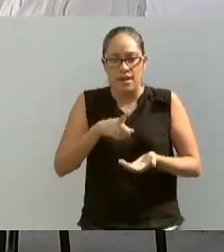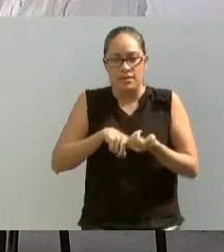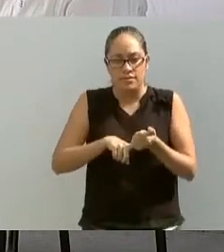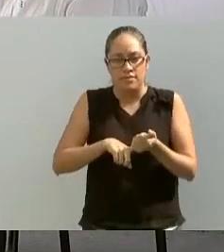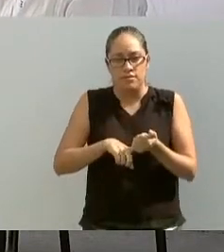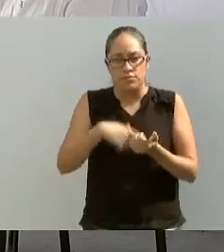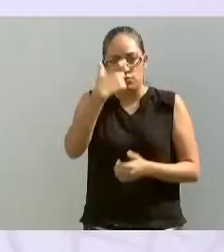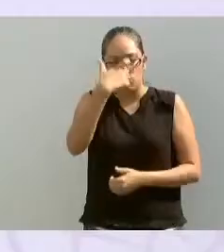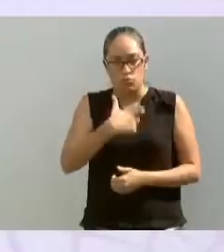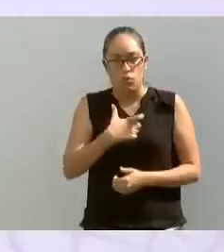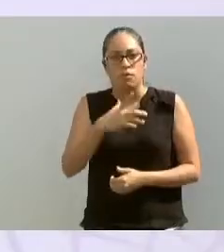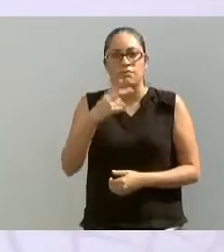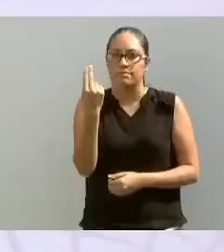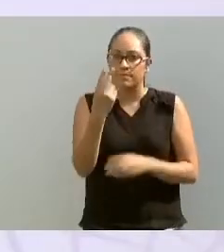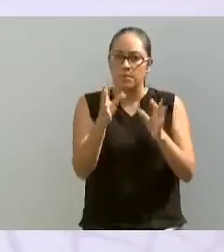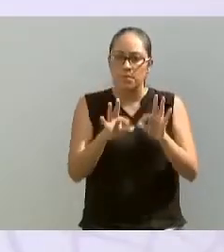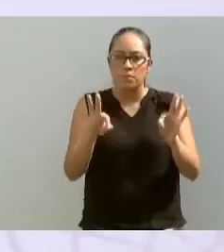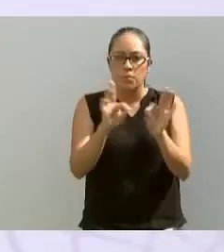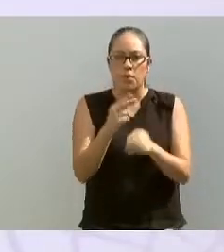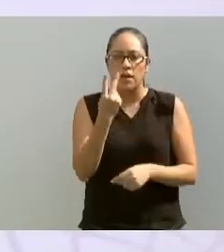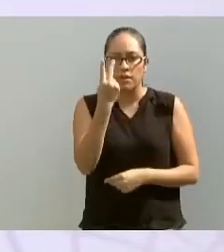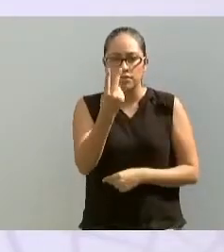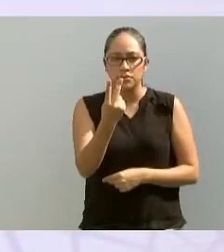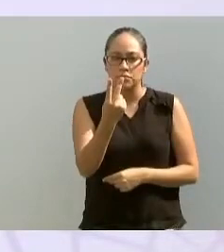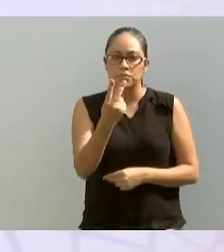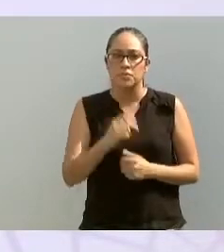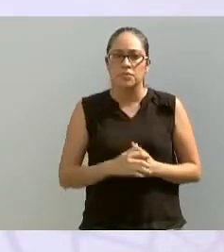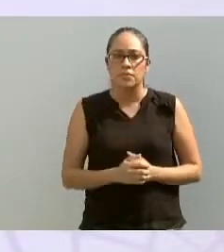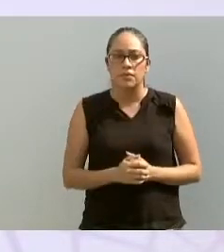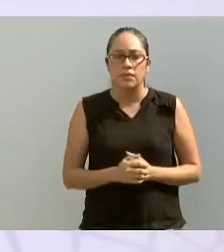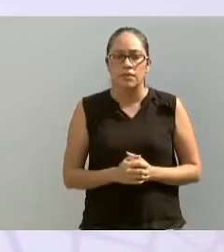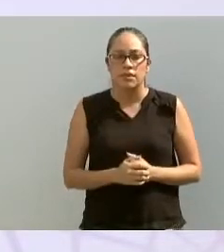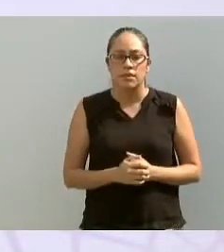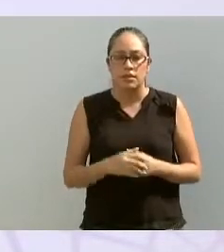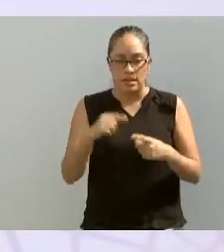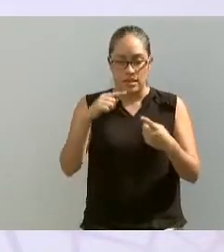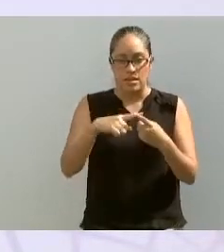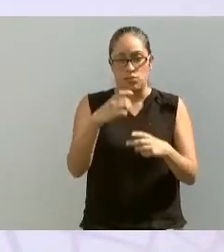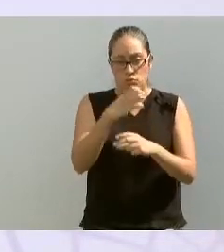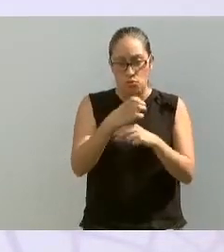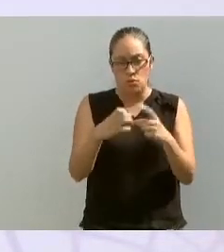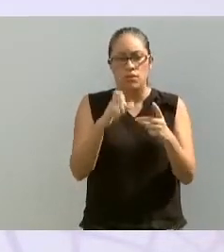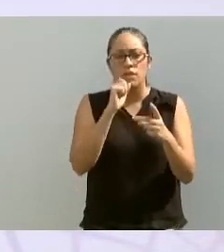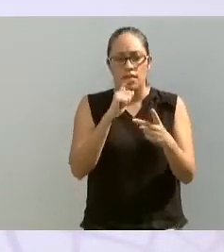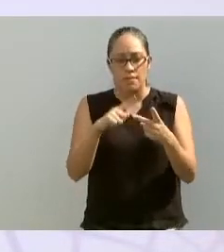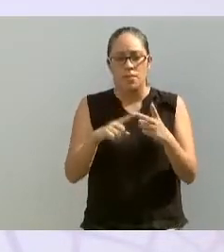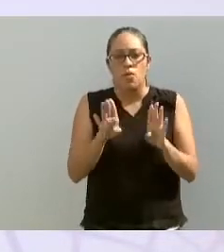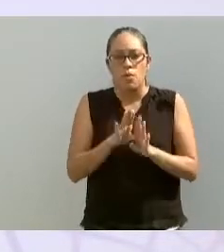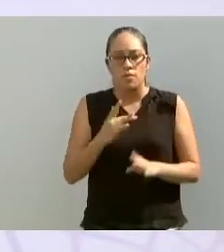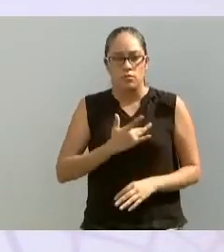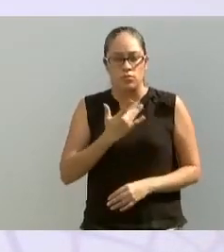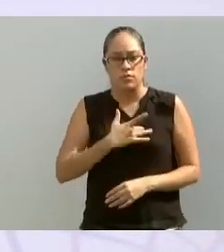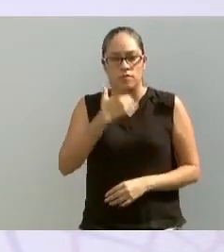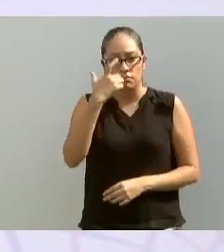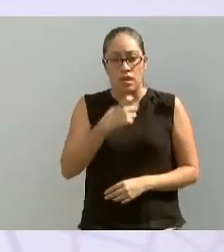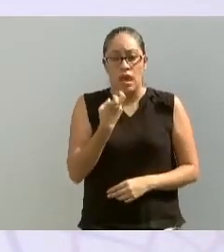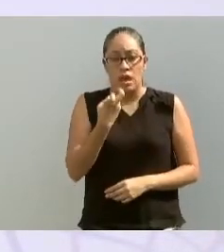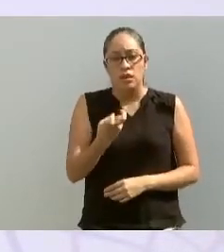las dos cosas, lo material y lo espiritual. Nos va a llevar